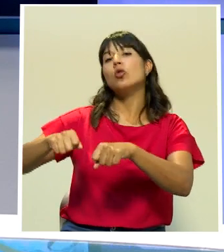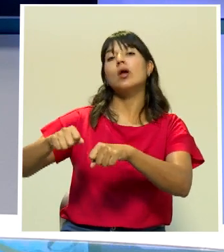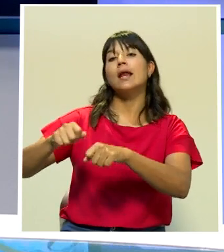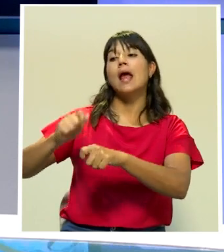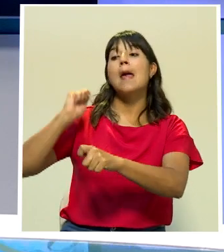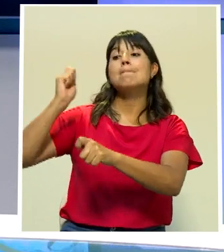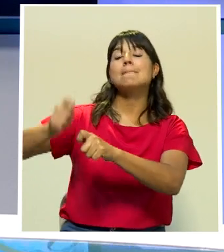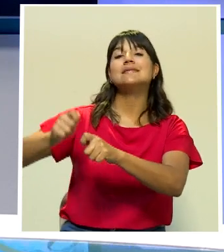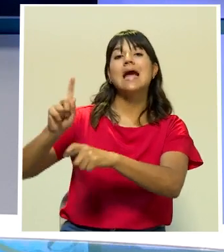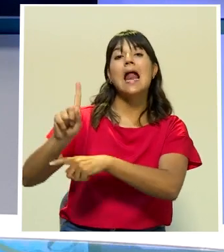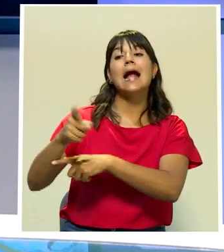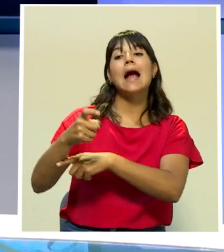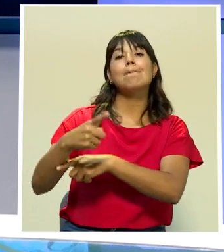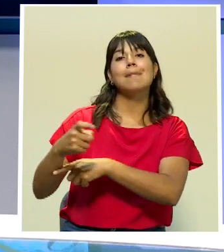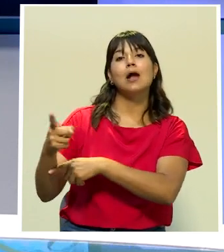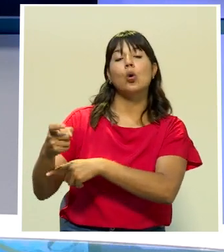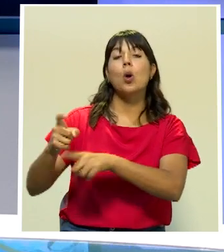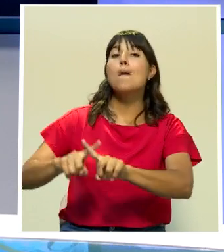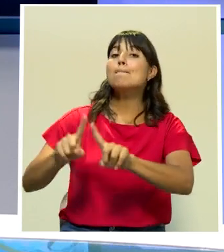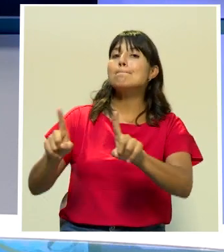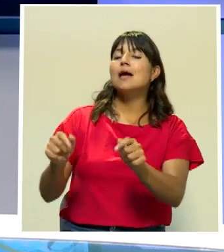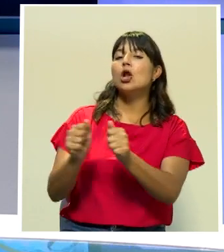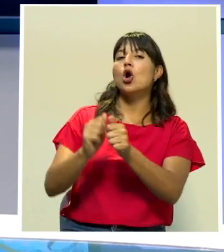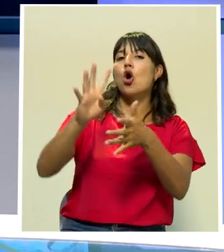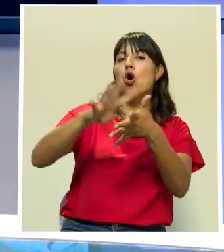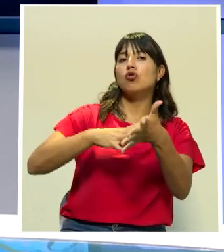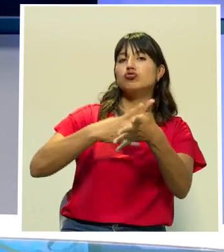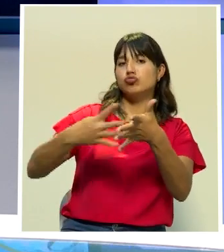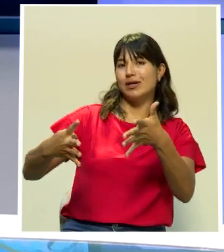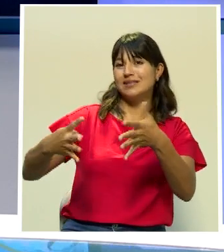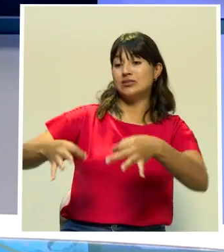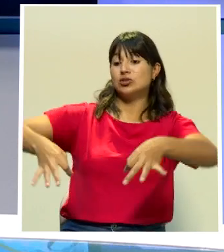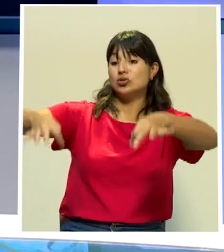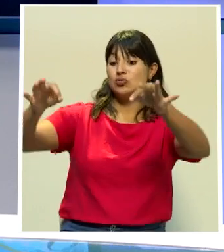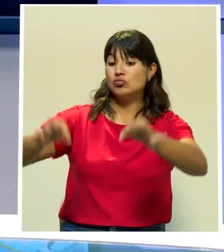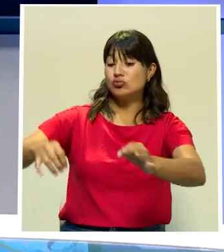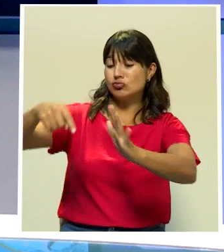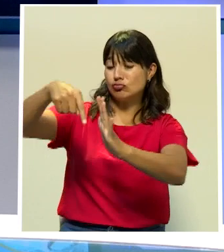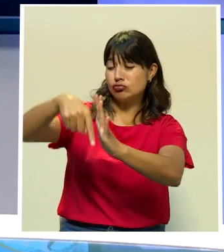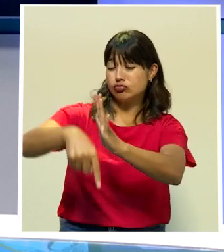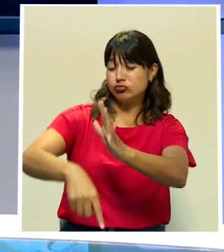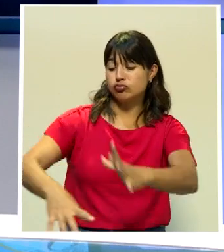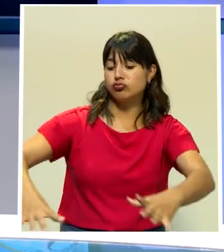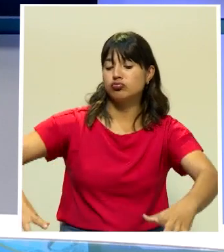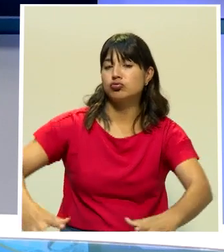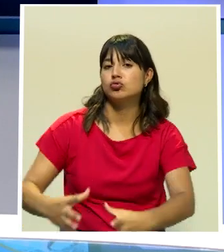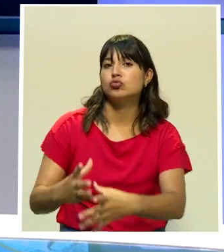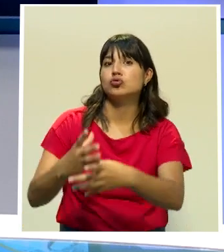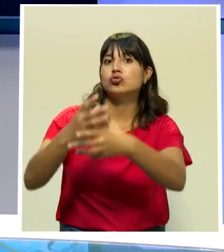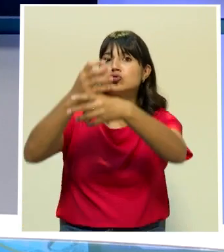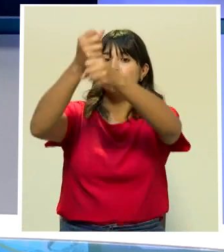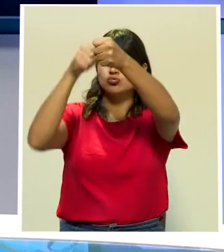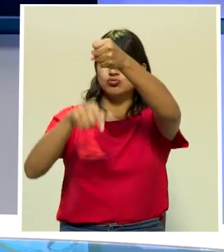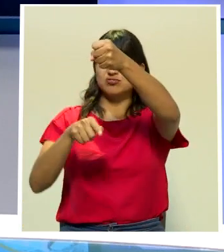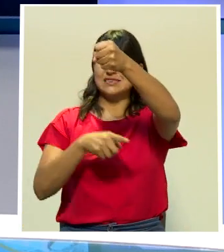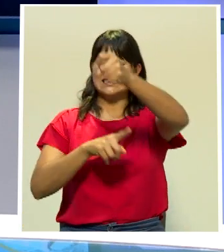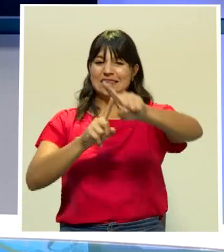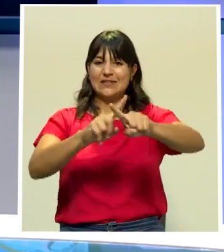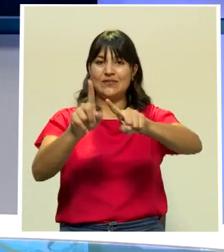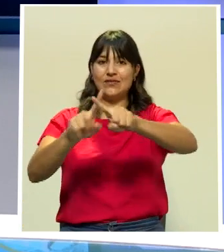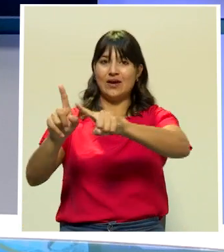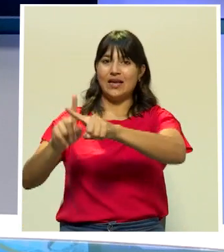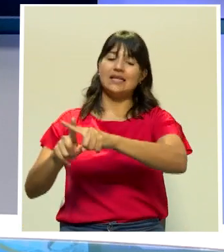con redes que arrastran todo el fondo marino. En 2013, la Sala Constitucional había